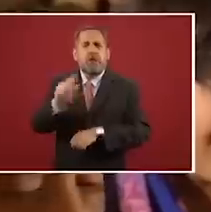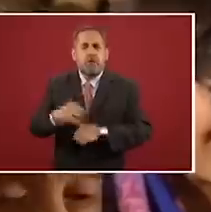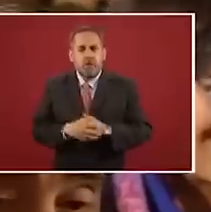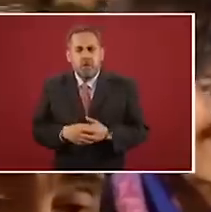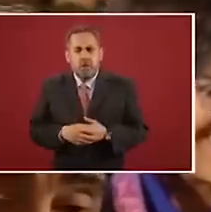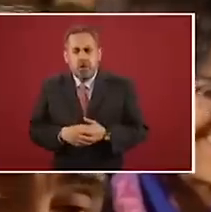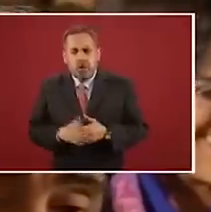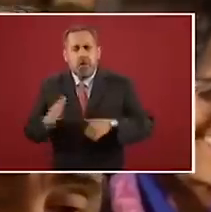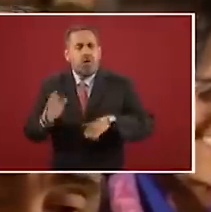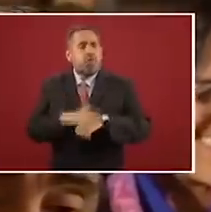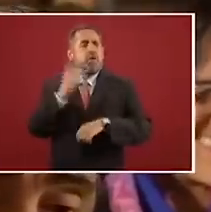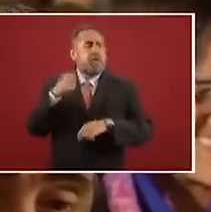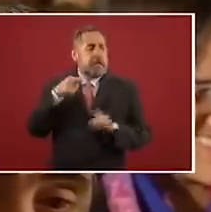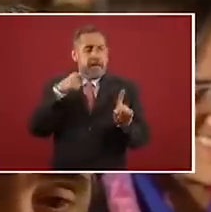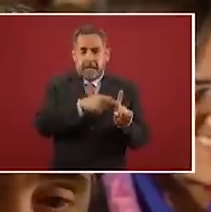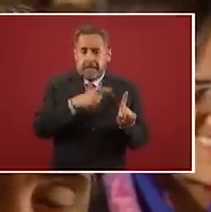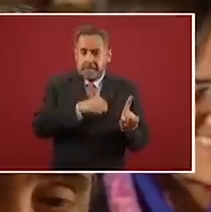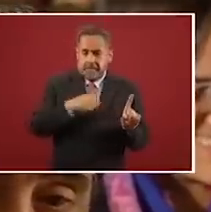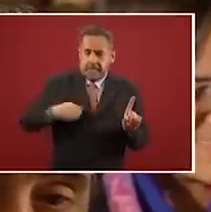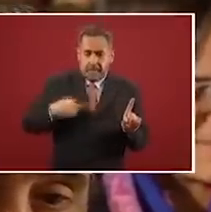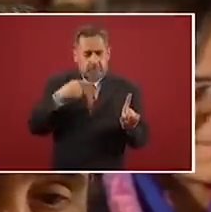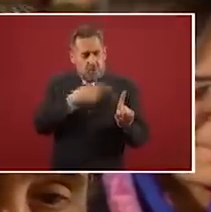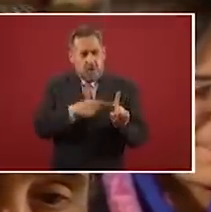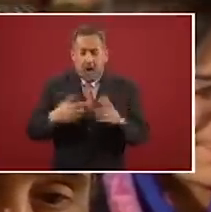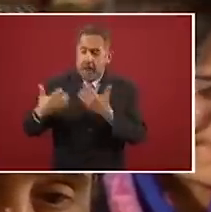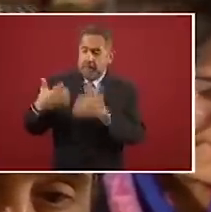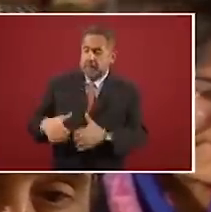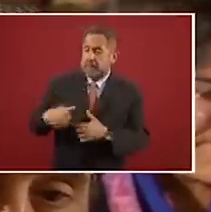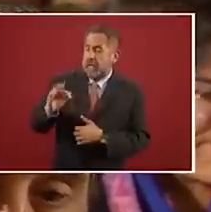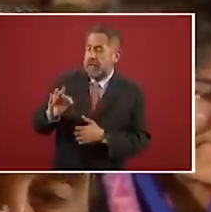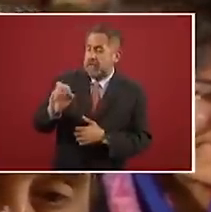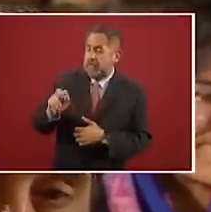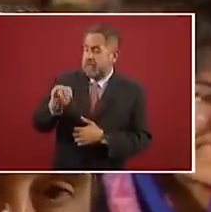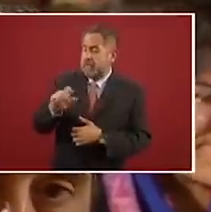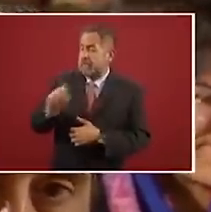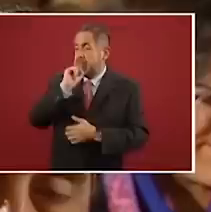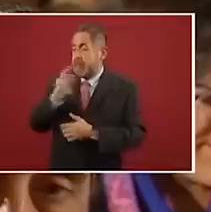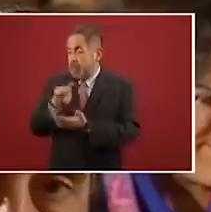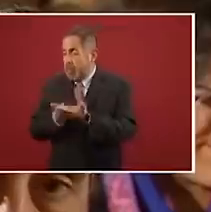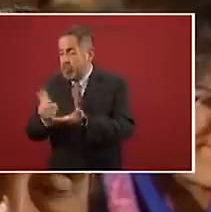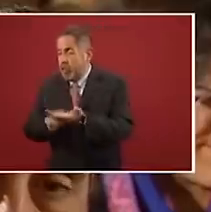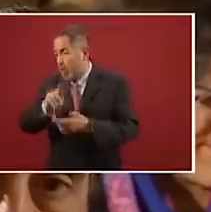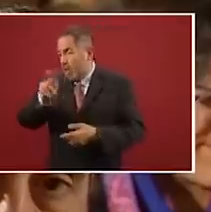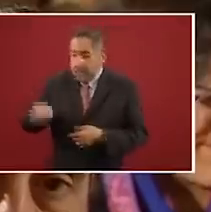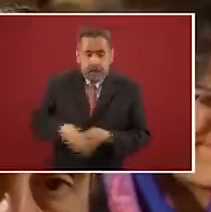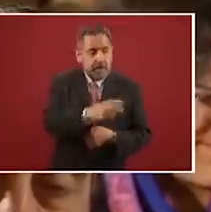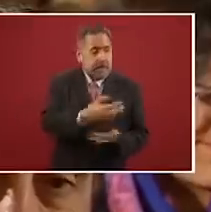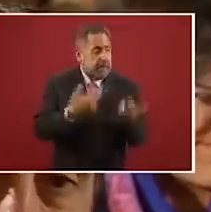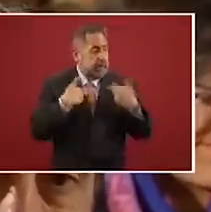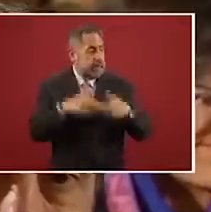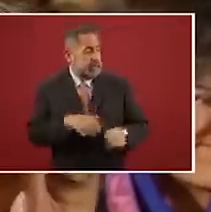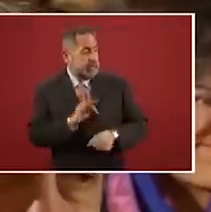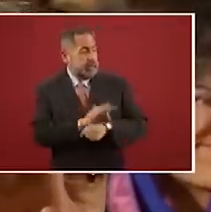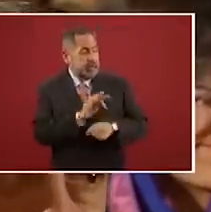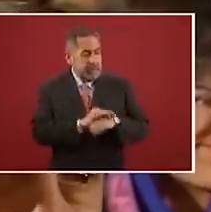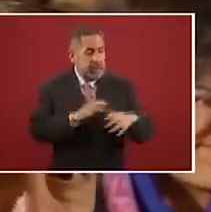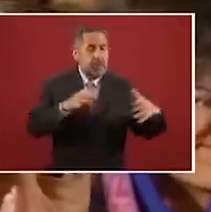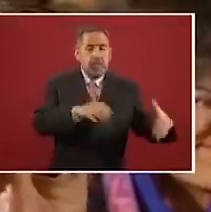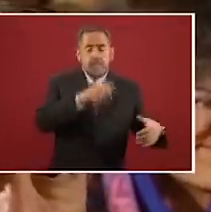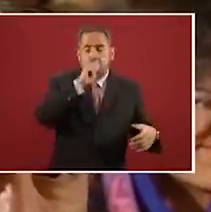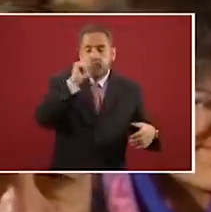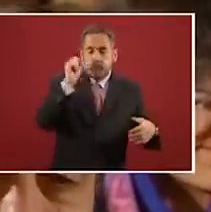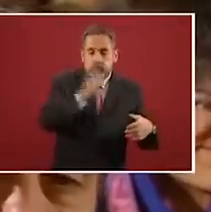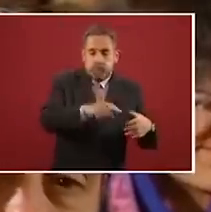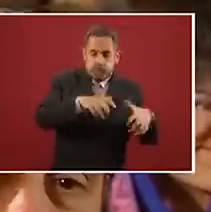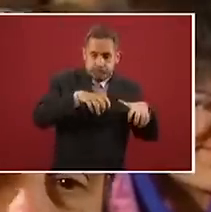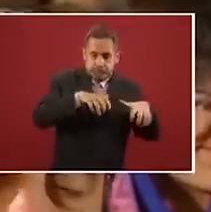se permite que un miembro representante de la empresa Fénix sea también el representante de los trabajadores de esa misma